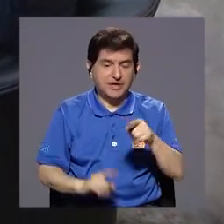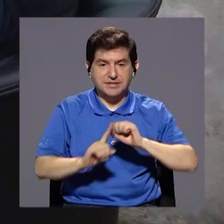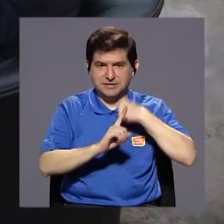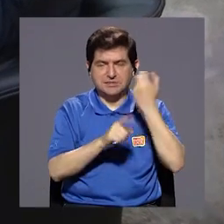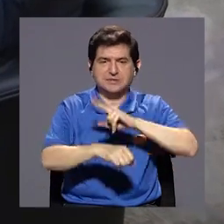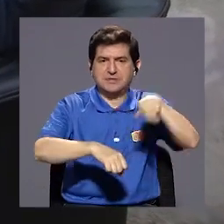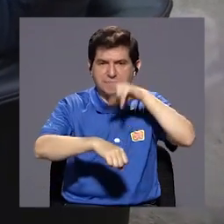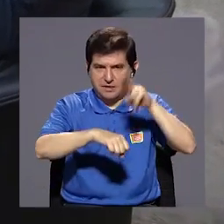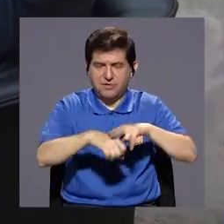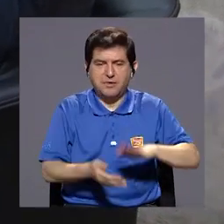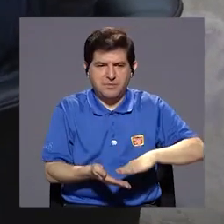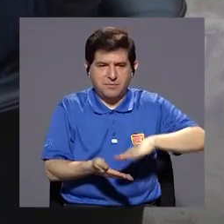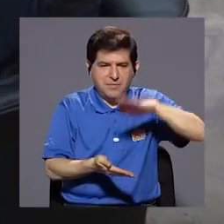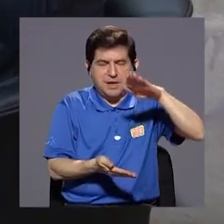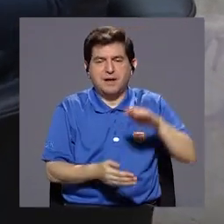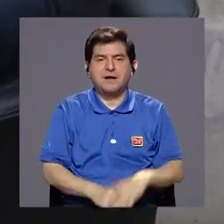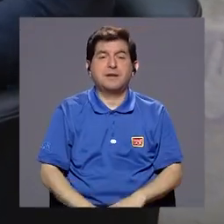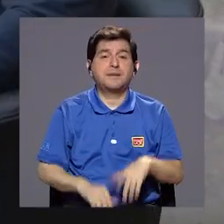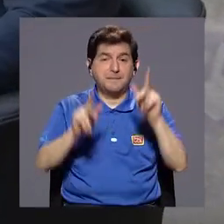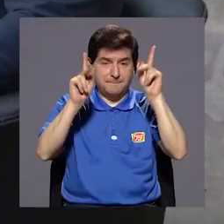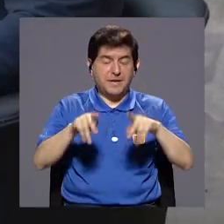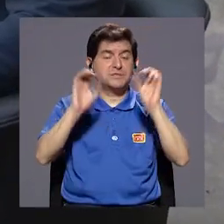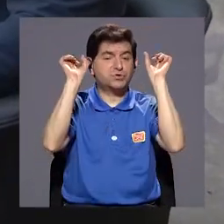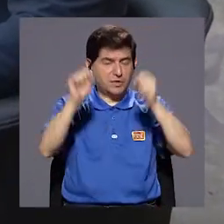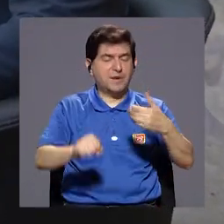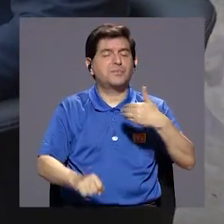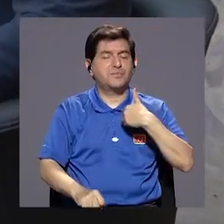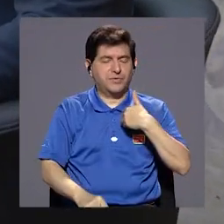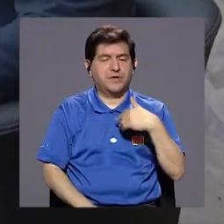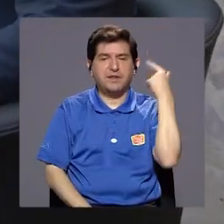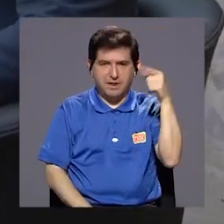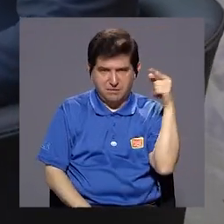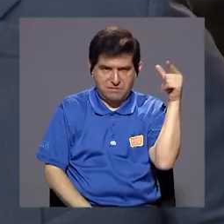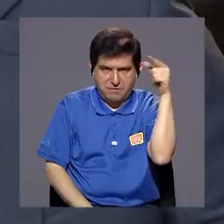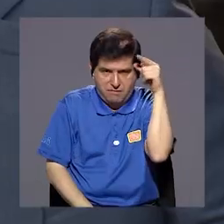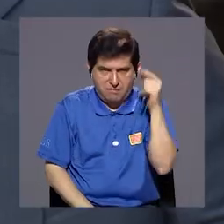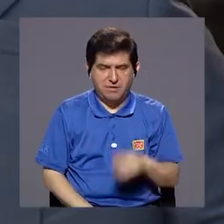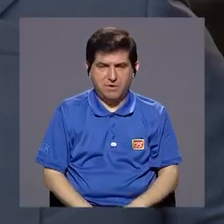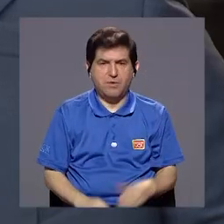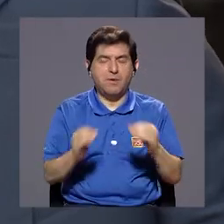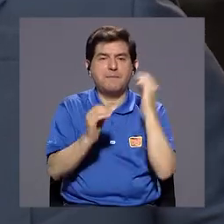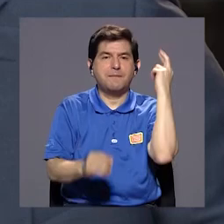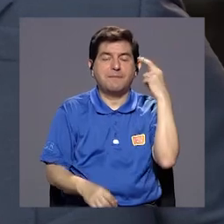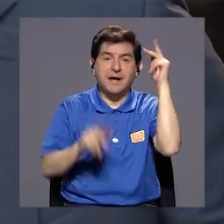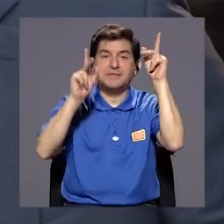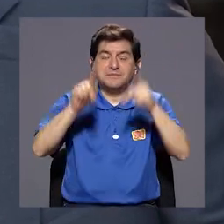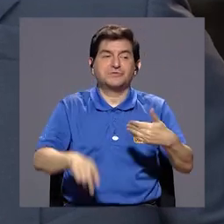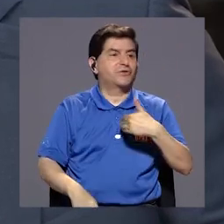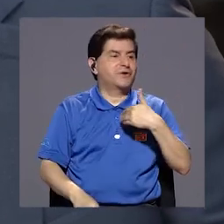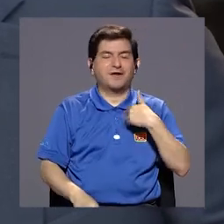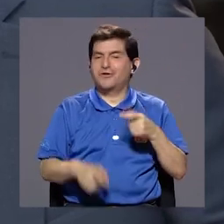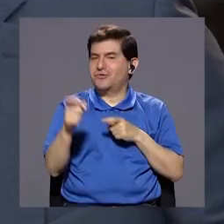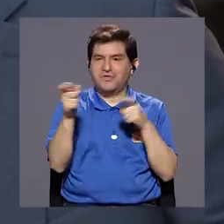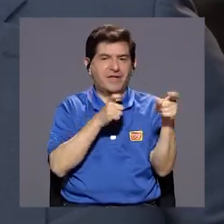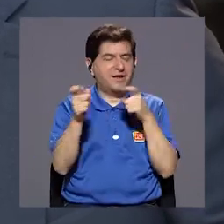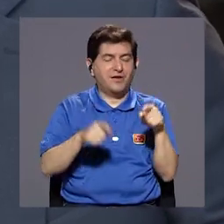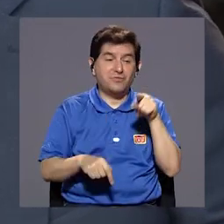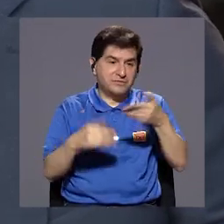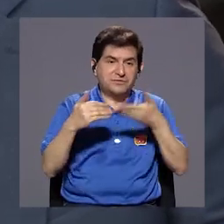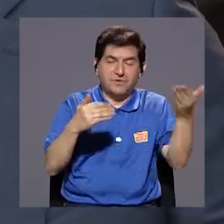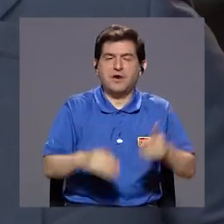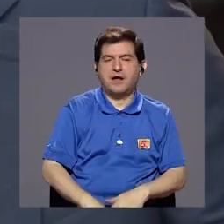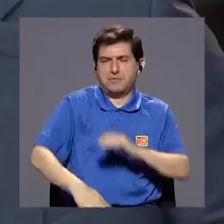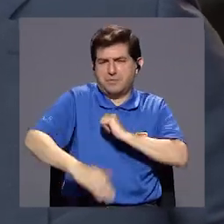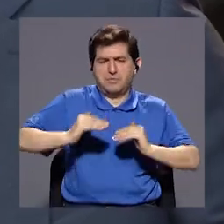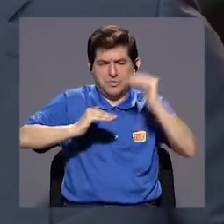son los factores comunes que aumentan la probabilidad de que una persona pueda tener esto. Obviamente, con más razón si la persona no tiene controlados esos factores. O sea,